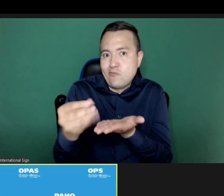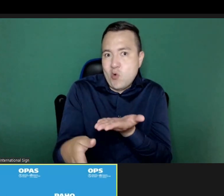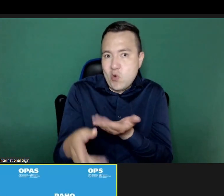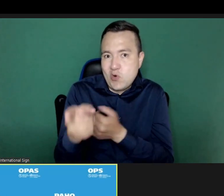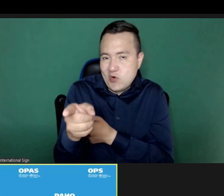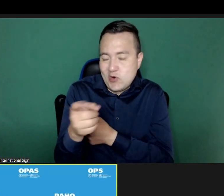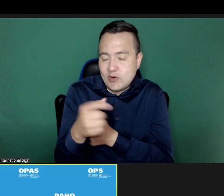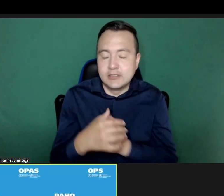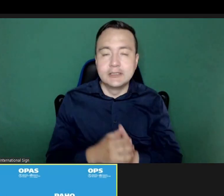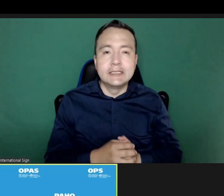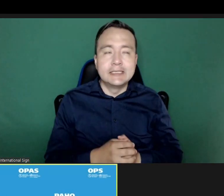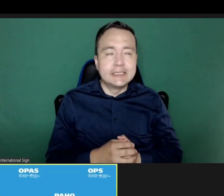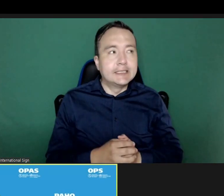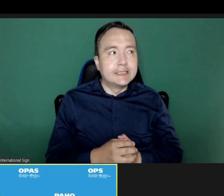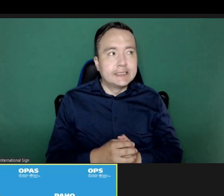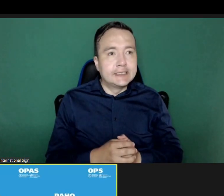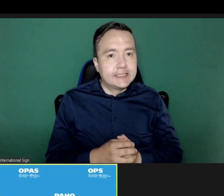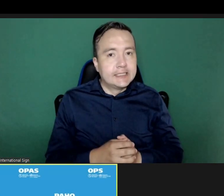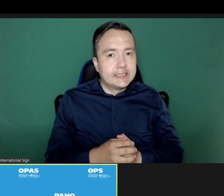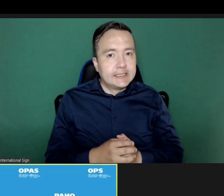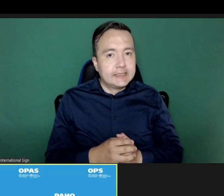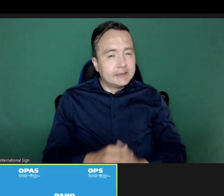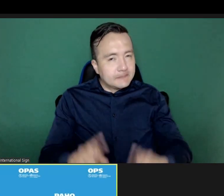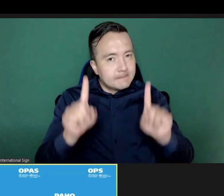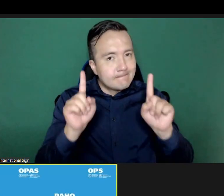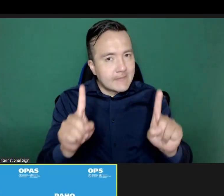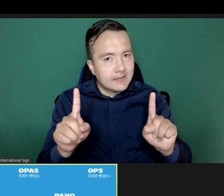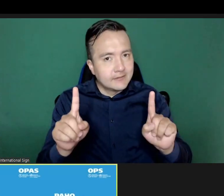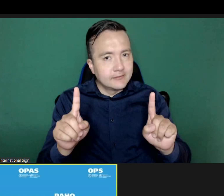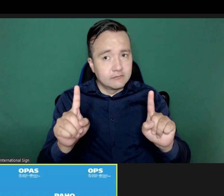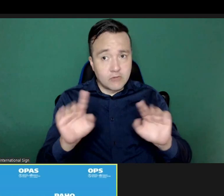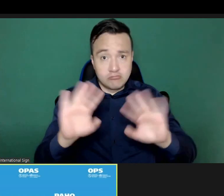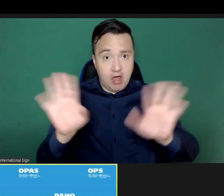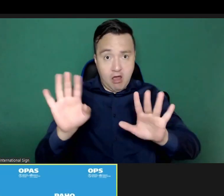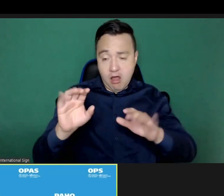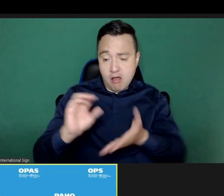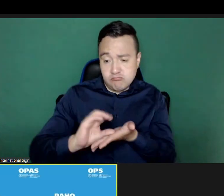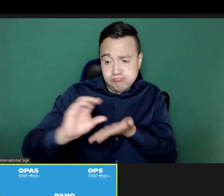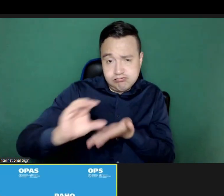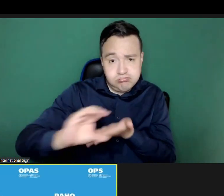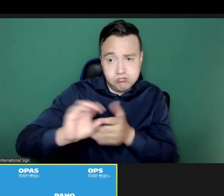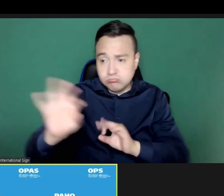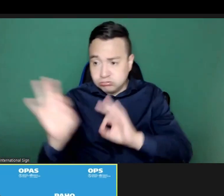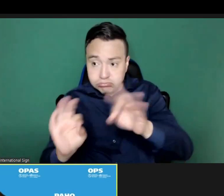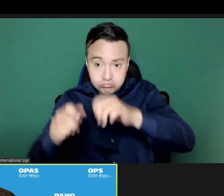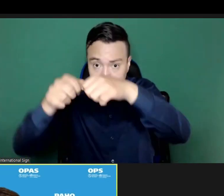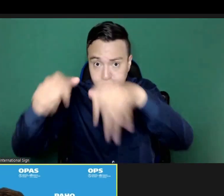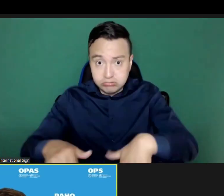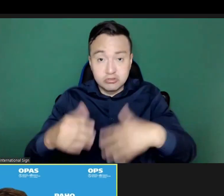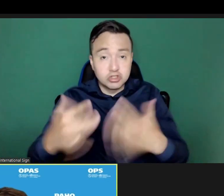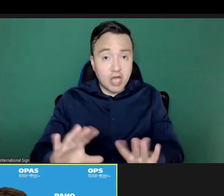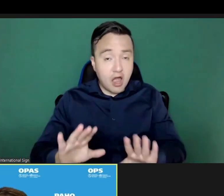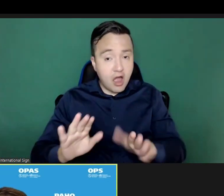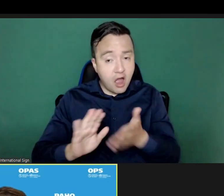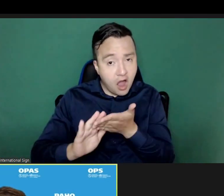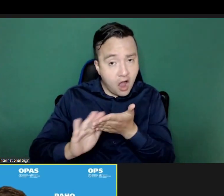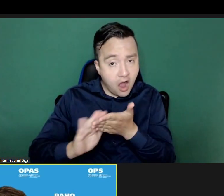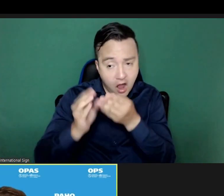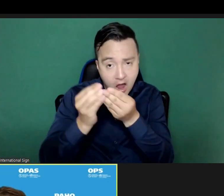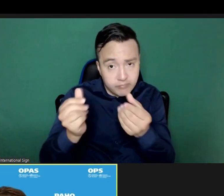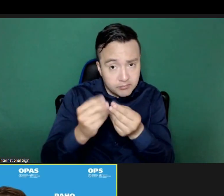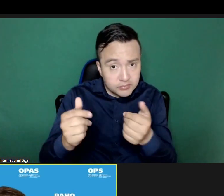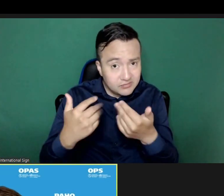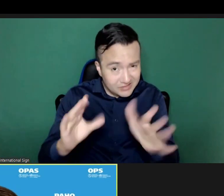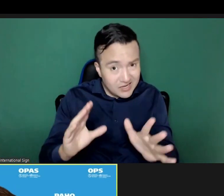eso no resuelve al nivel de satisfacción que se requiere las necesidades de salud de